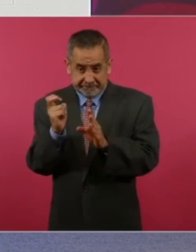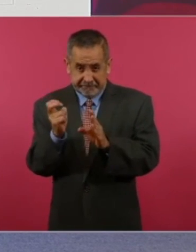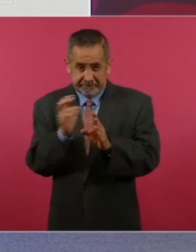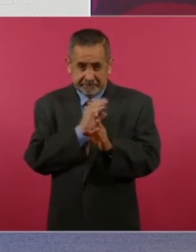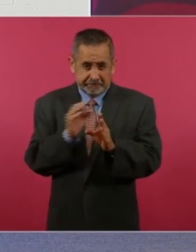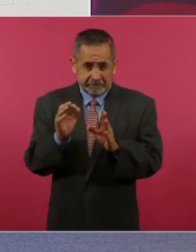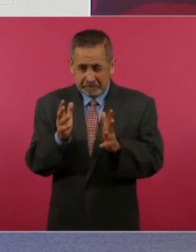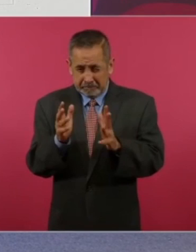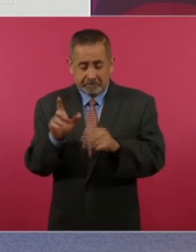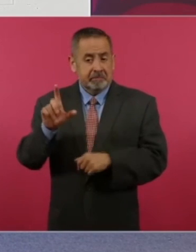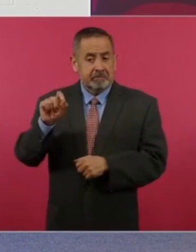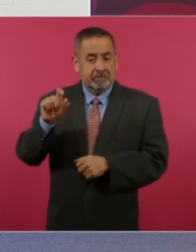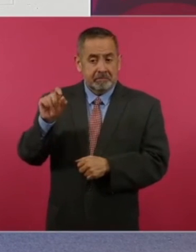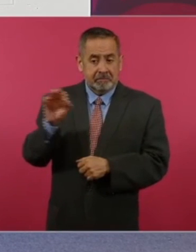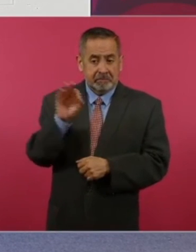bueno,